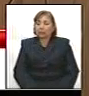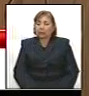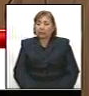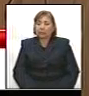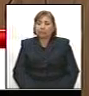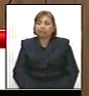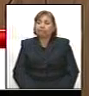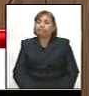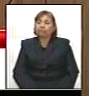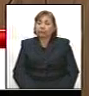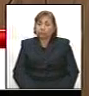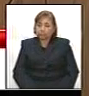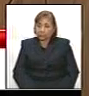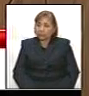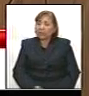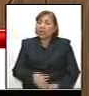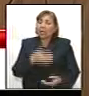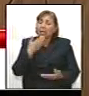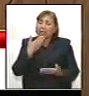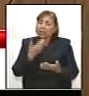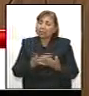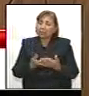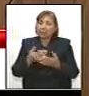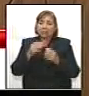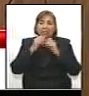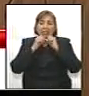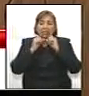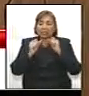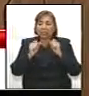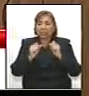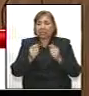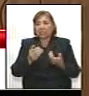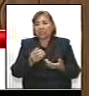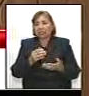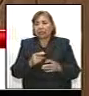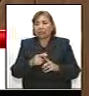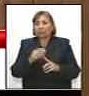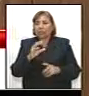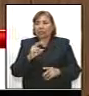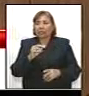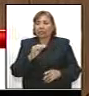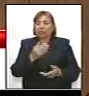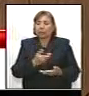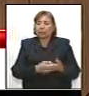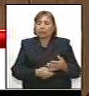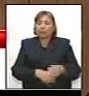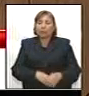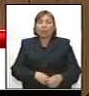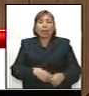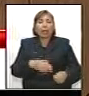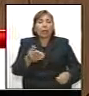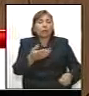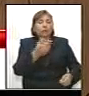Agradecemos al secretario técnico y damos inicio a la participación de los señores